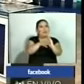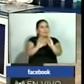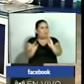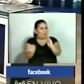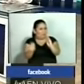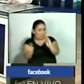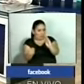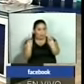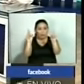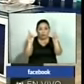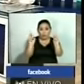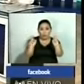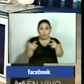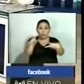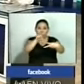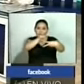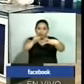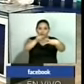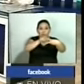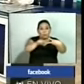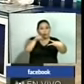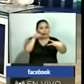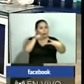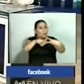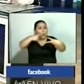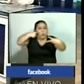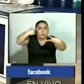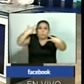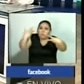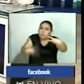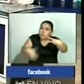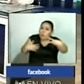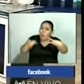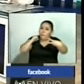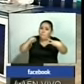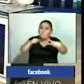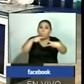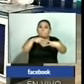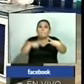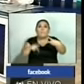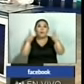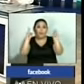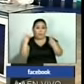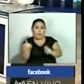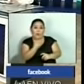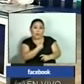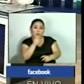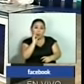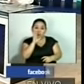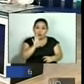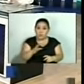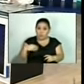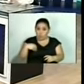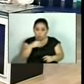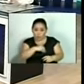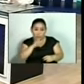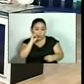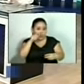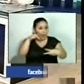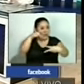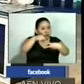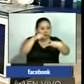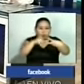fondo 2 semanas que son consideradas críticas por expertos de salud. Dicen que estamos en la etapa de mayor nivel